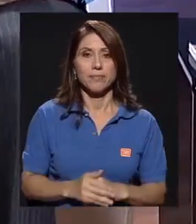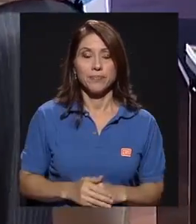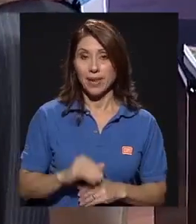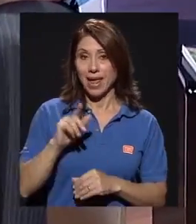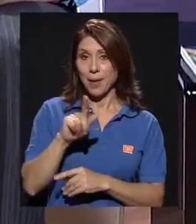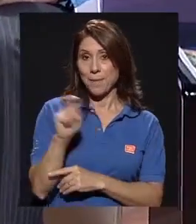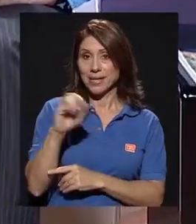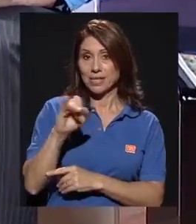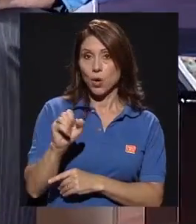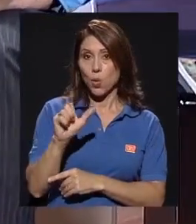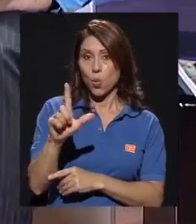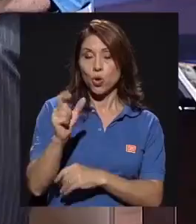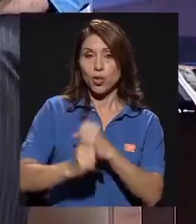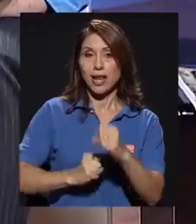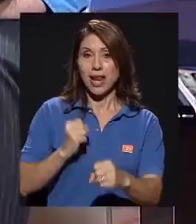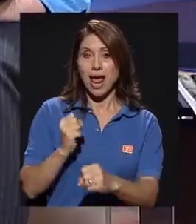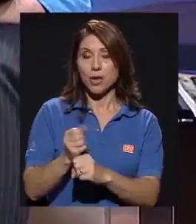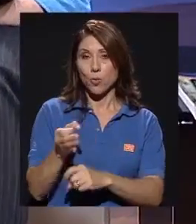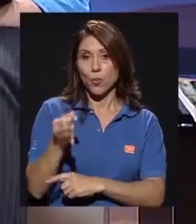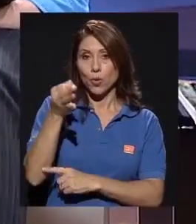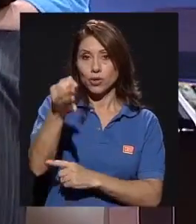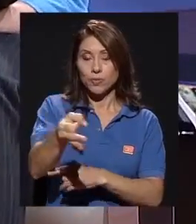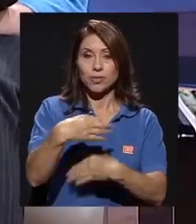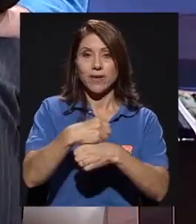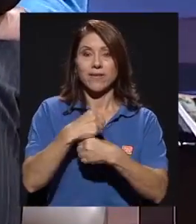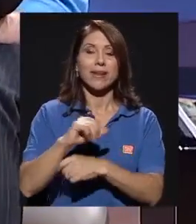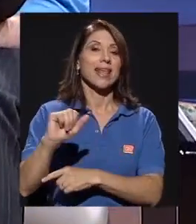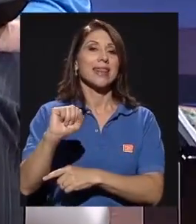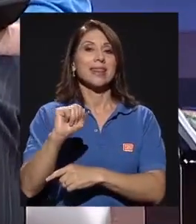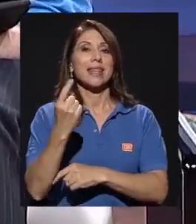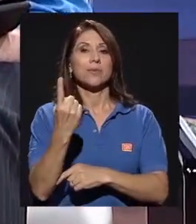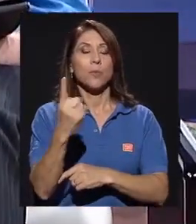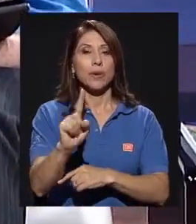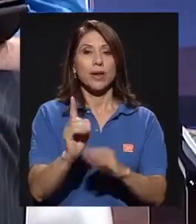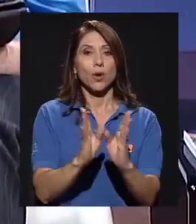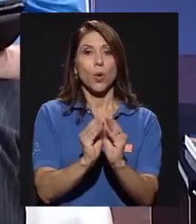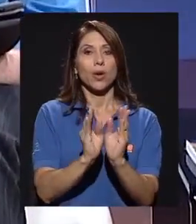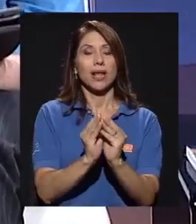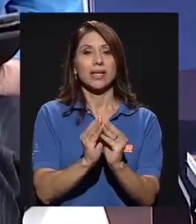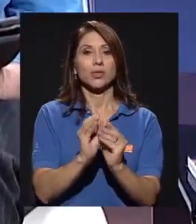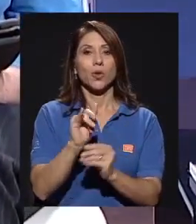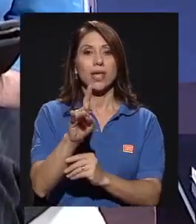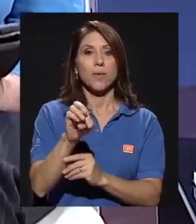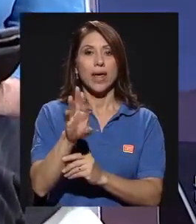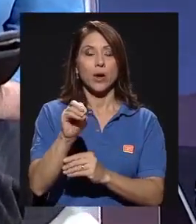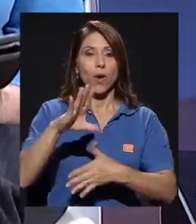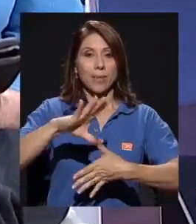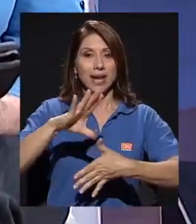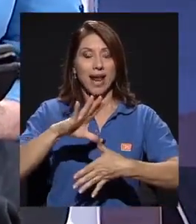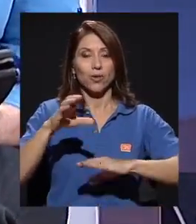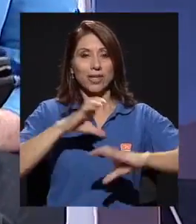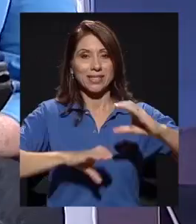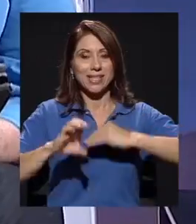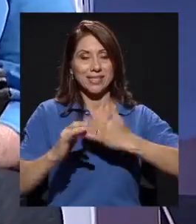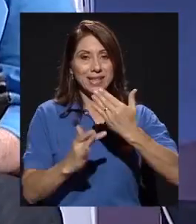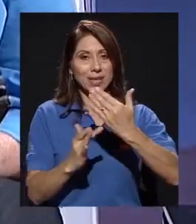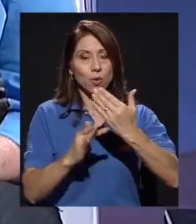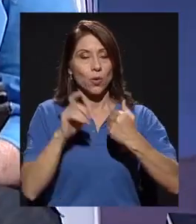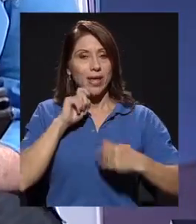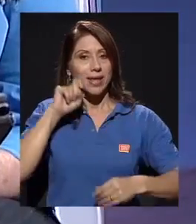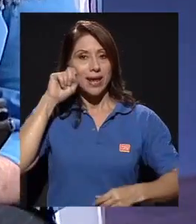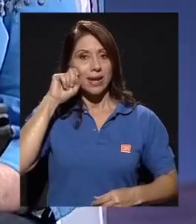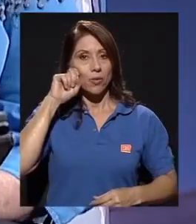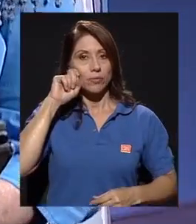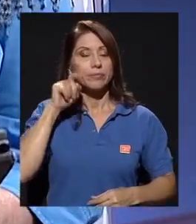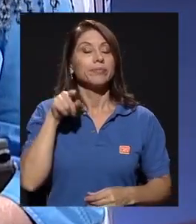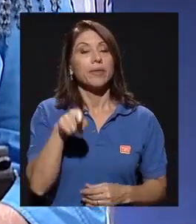del 2016 se va a realizar el Deer congreso iberoamericano de ciencia tecnología y género qué